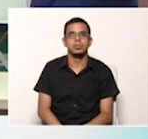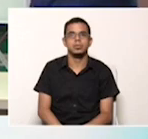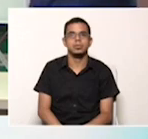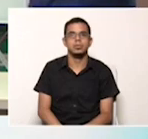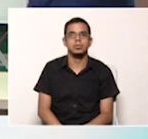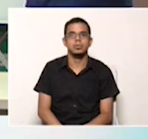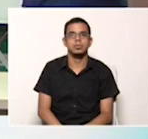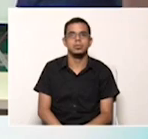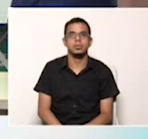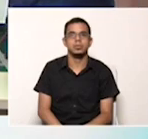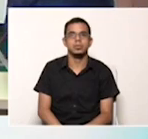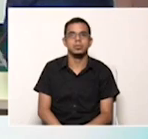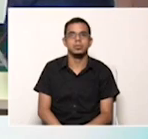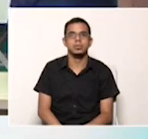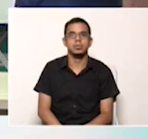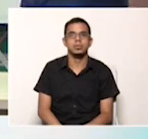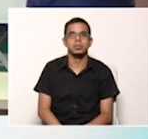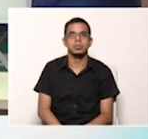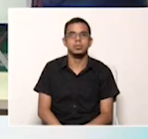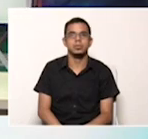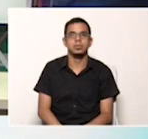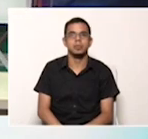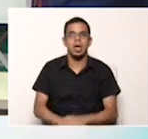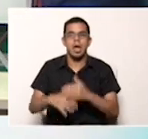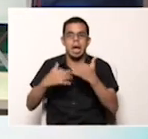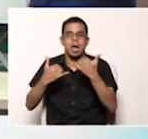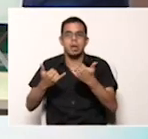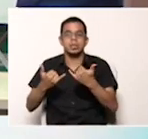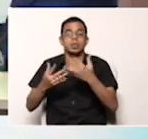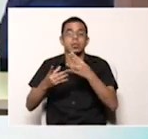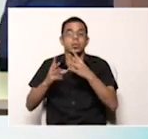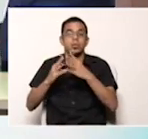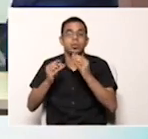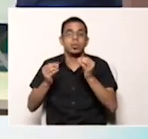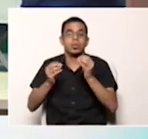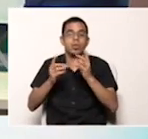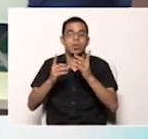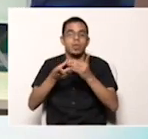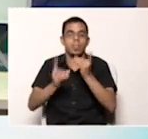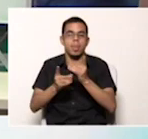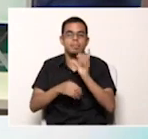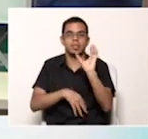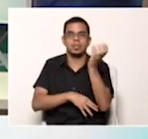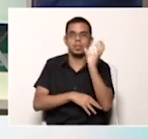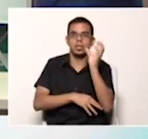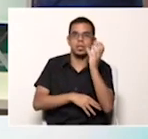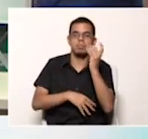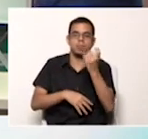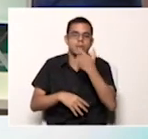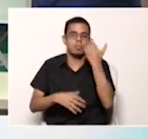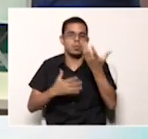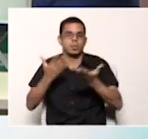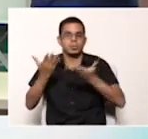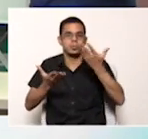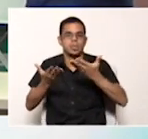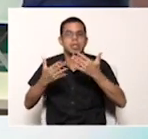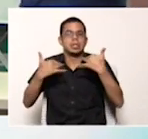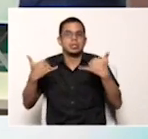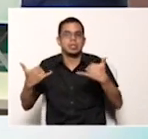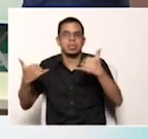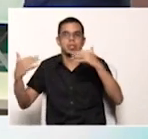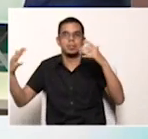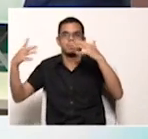hasta que el clima adquiere un equilibrio. Ese equilibrio nos permite tener un proceso de lluvia o